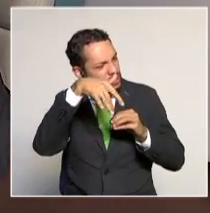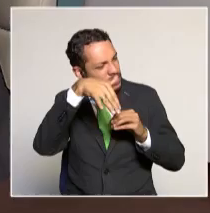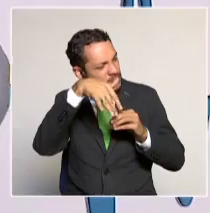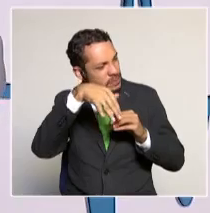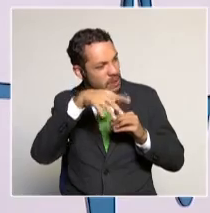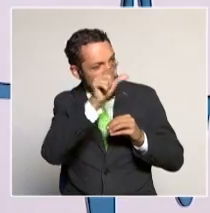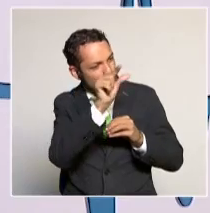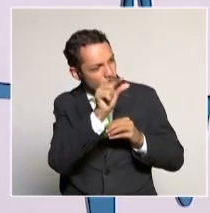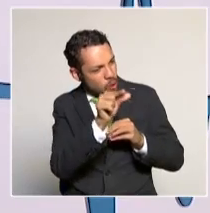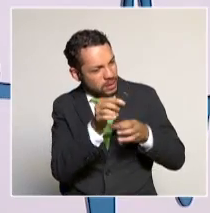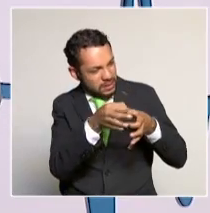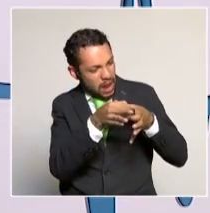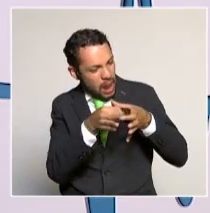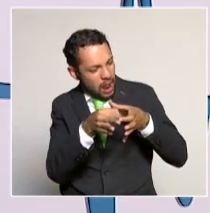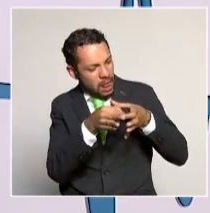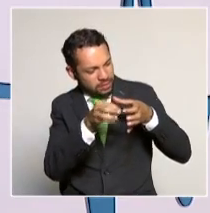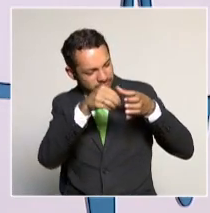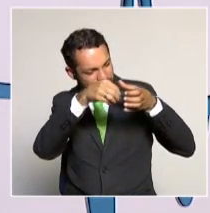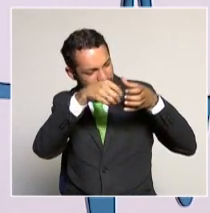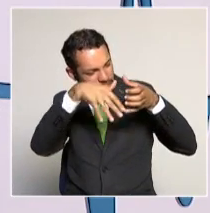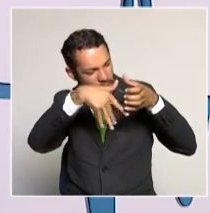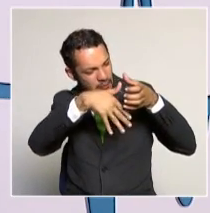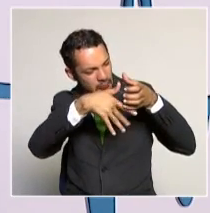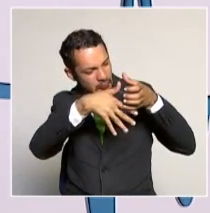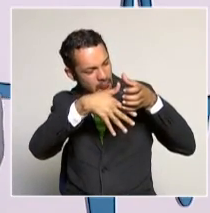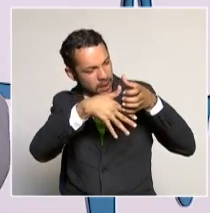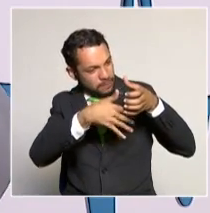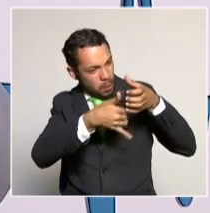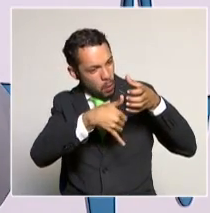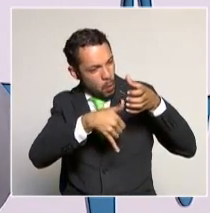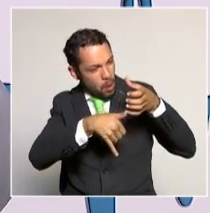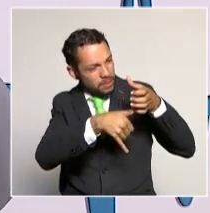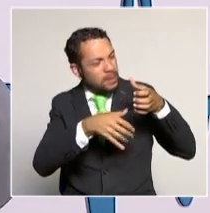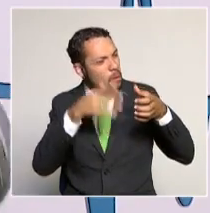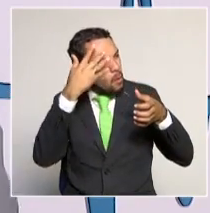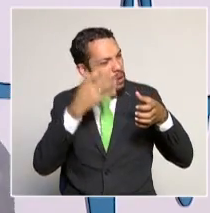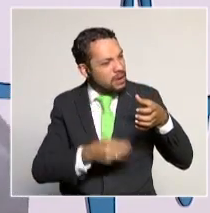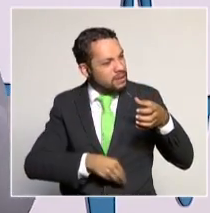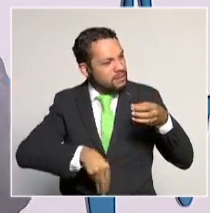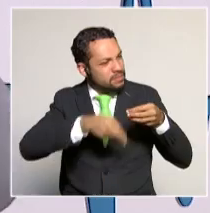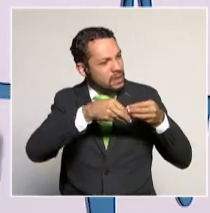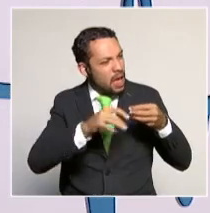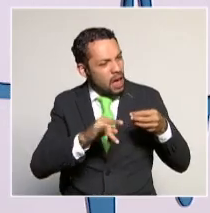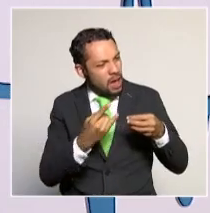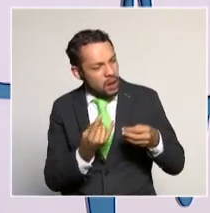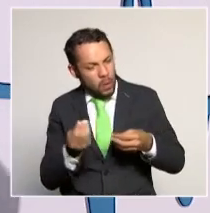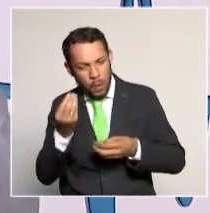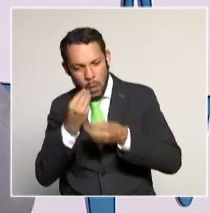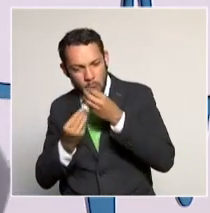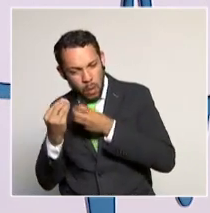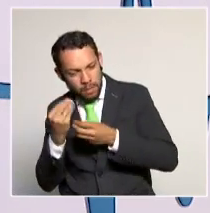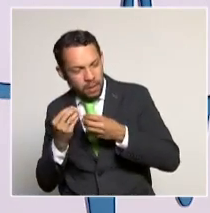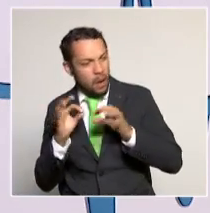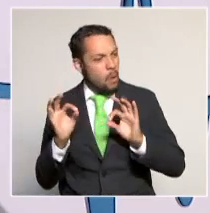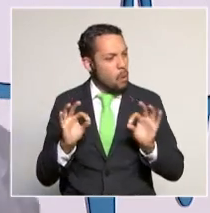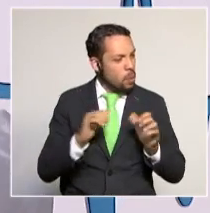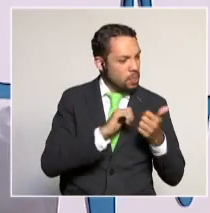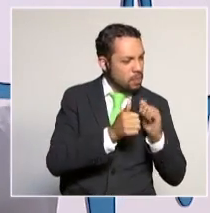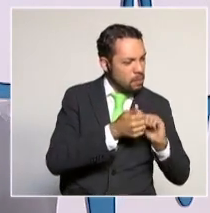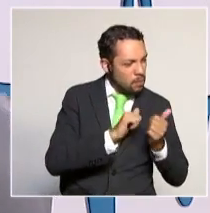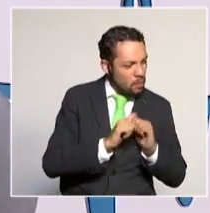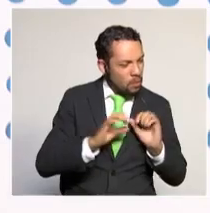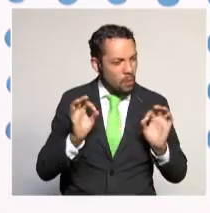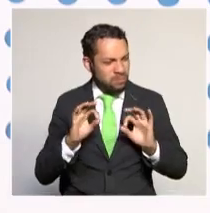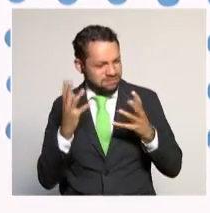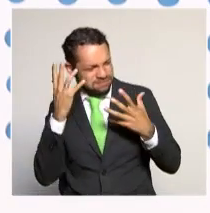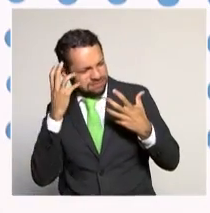tal. Pero eso que nosotros sabemos que se llama beta amiloide lo produce algo, algún alimento, la falta de deporte, el